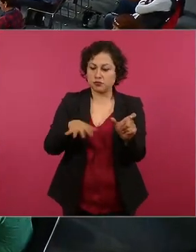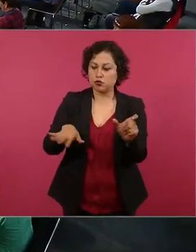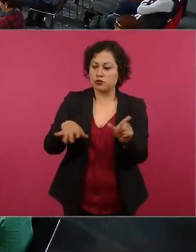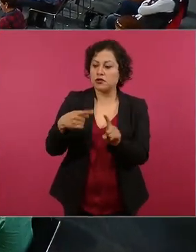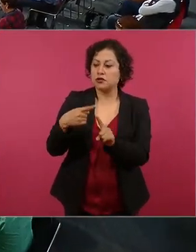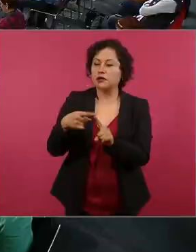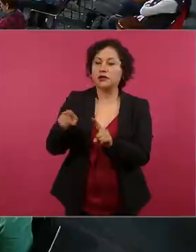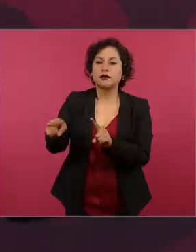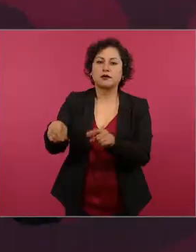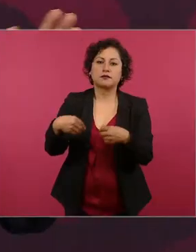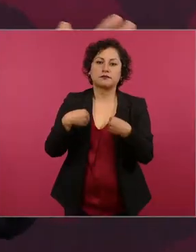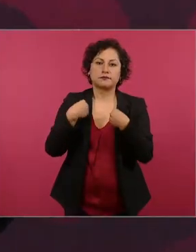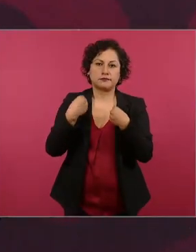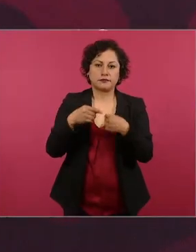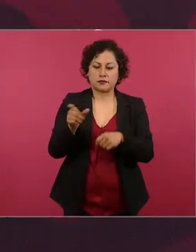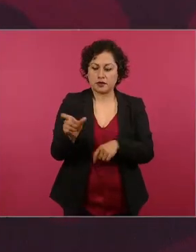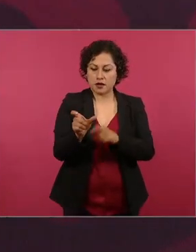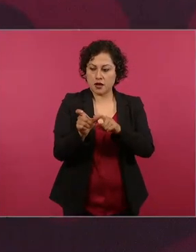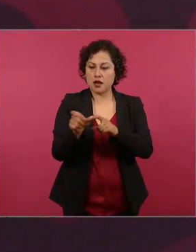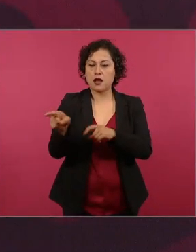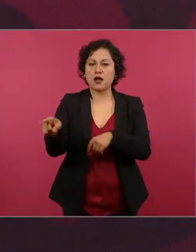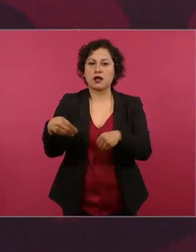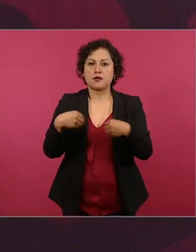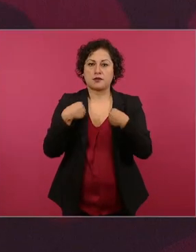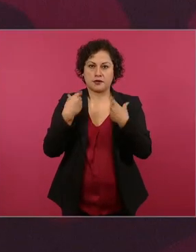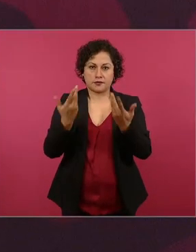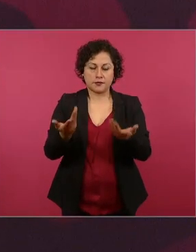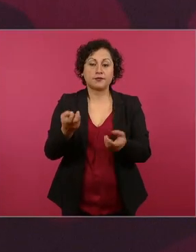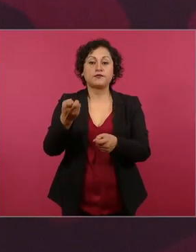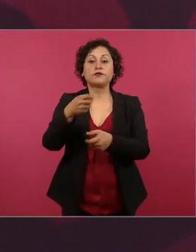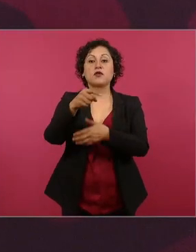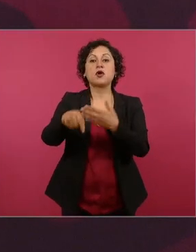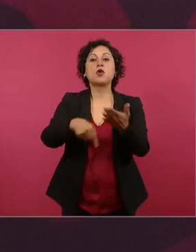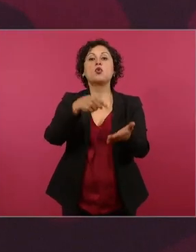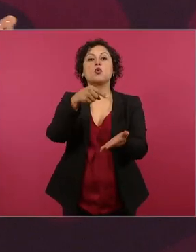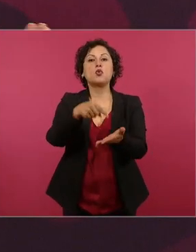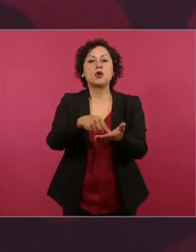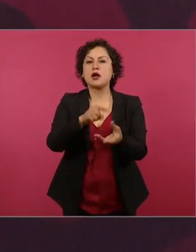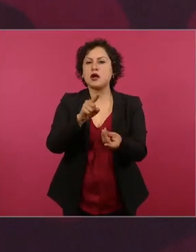Es una zona que está en el oriente de la Ciudad de México.